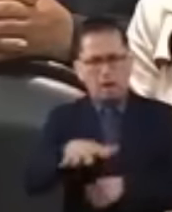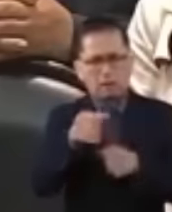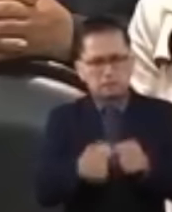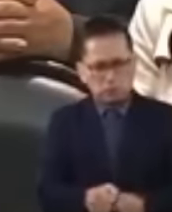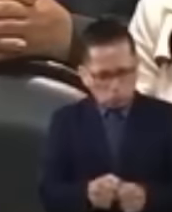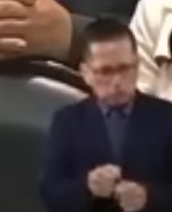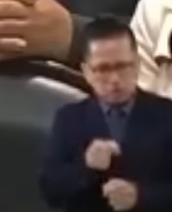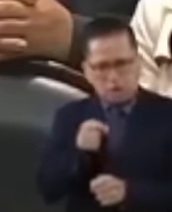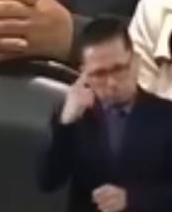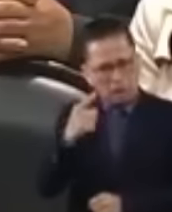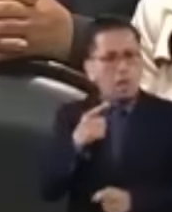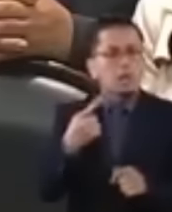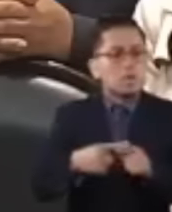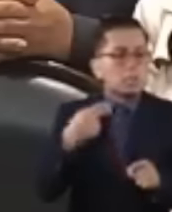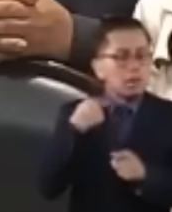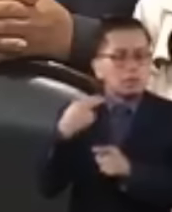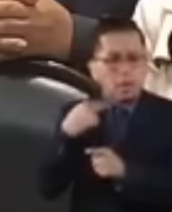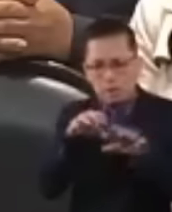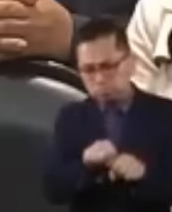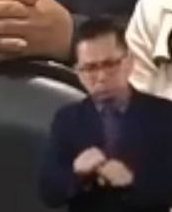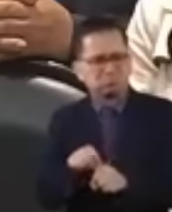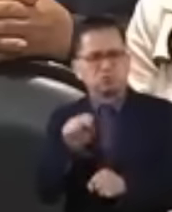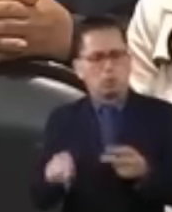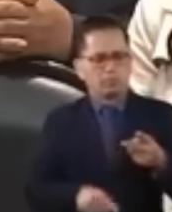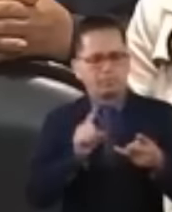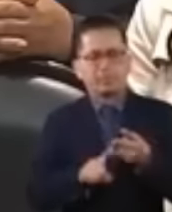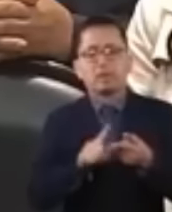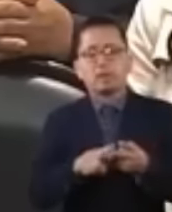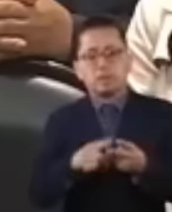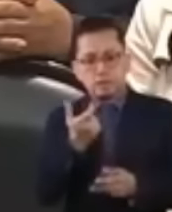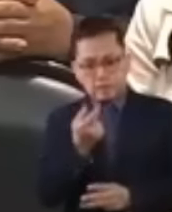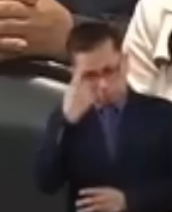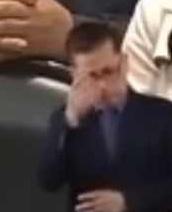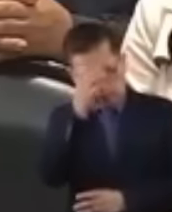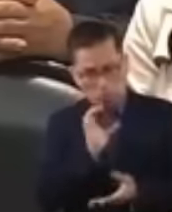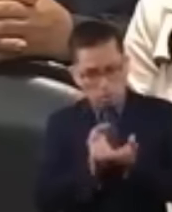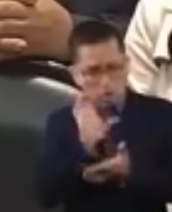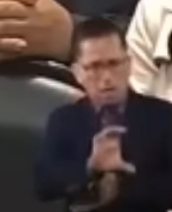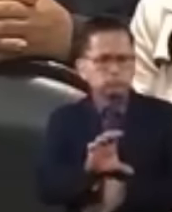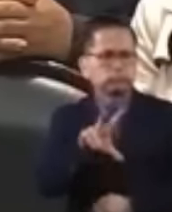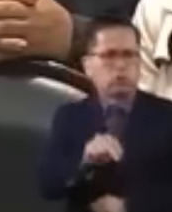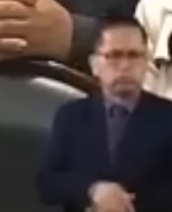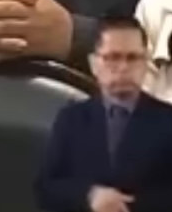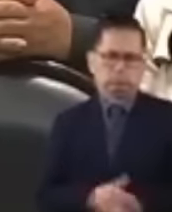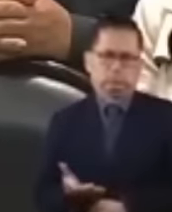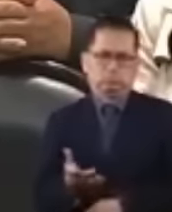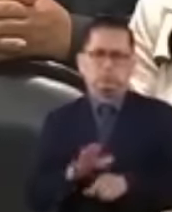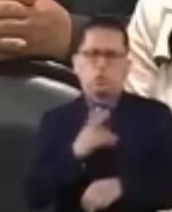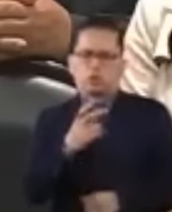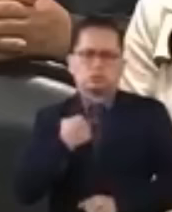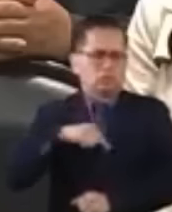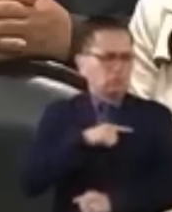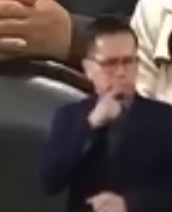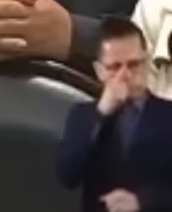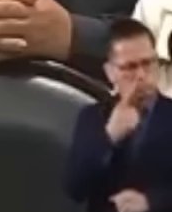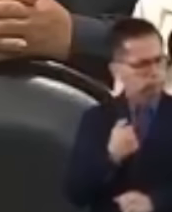asesinos de Carlos Manzo, ni recursos para Coahuila. Por eso nosotros somos congruentes y